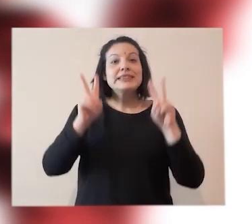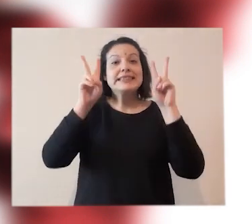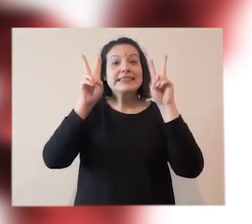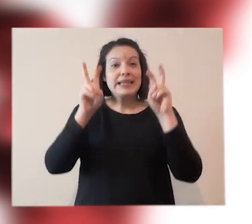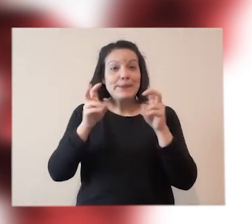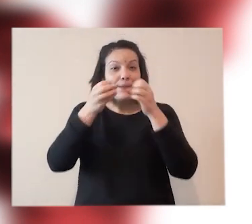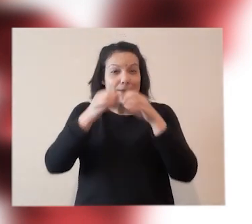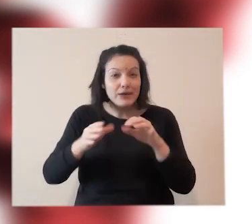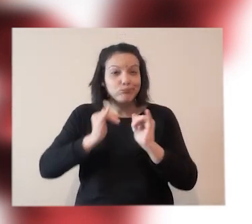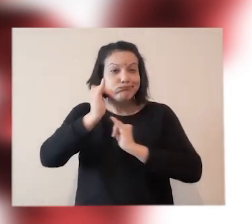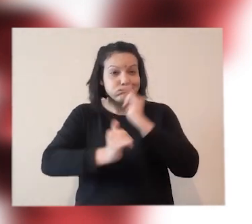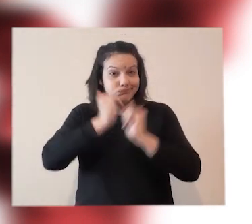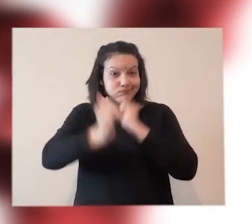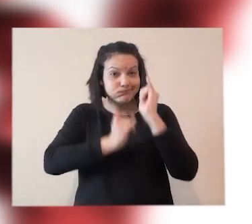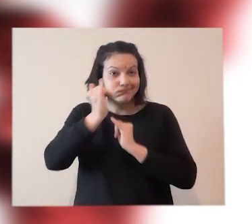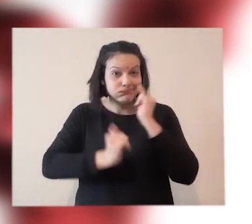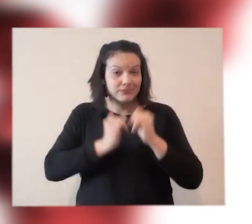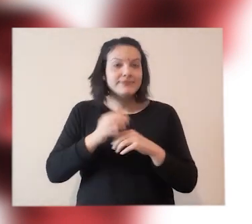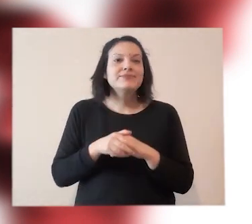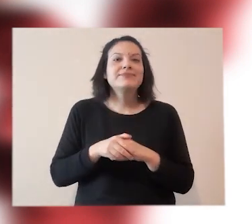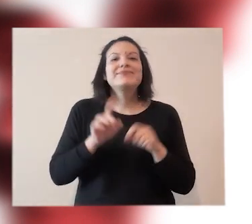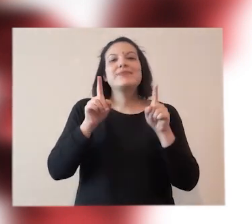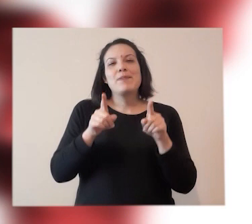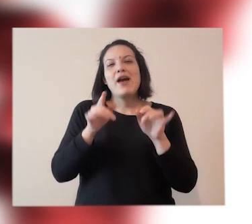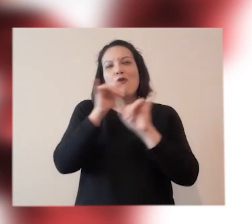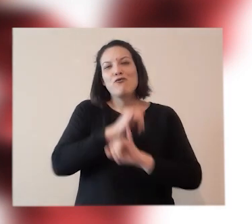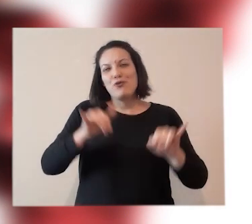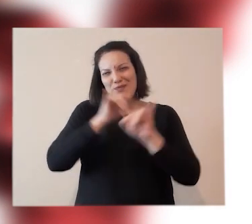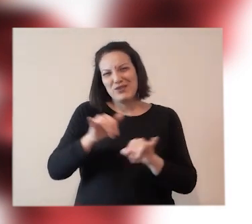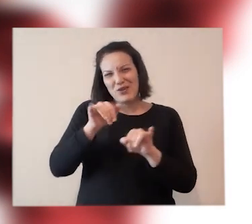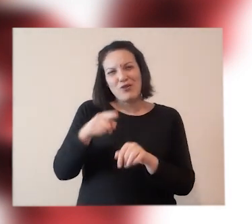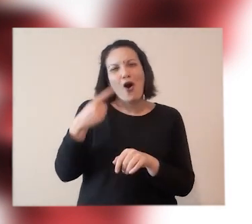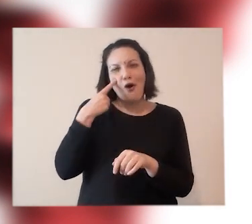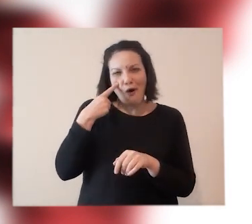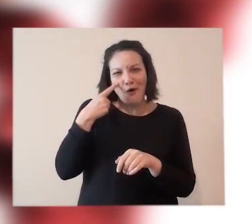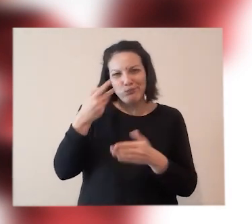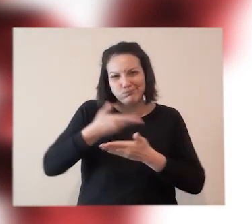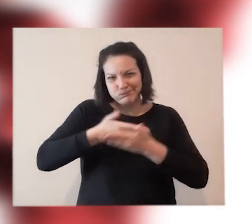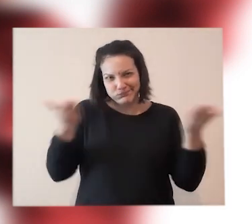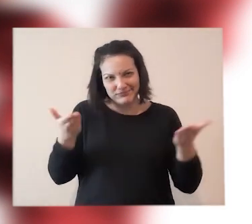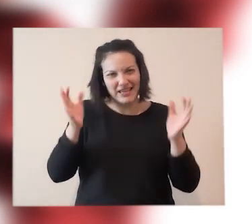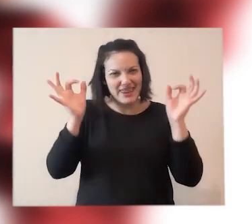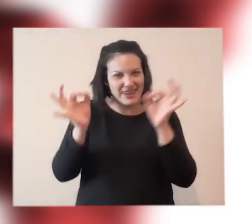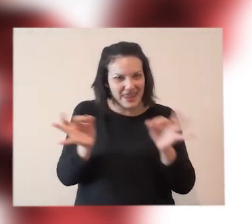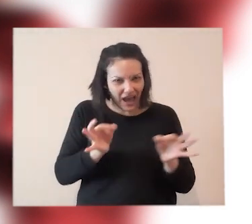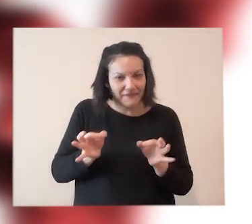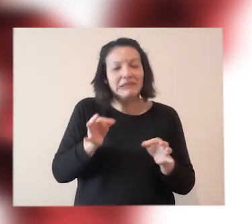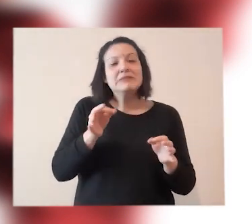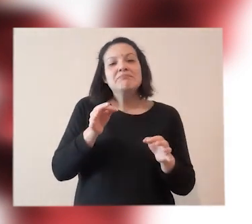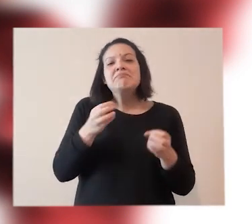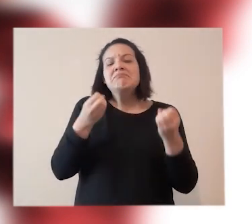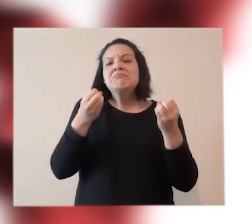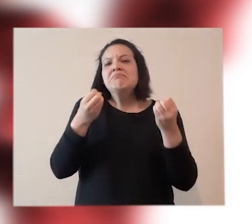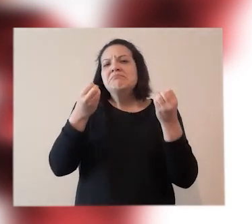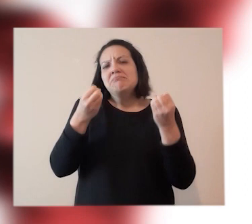el tema, y por supuesto mucha de esta información ya es de público conocimiento, pero creo que no está de más poder